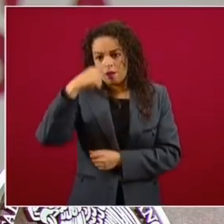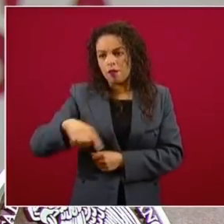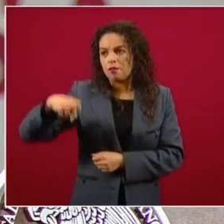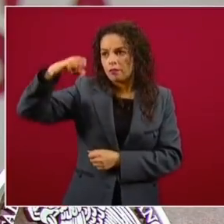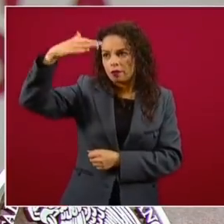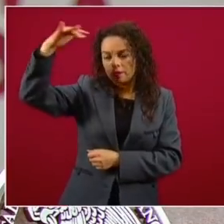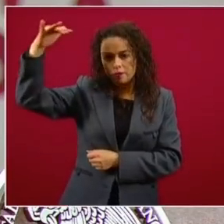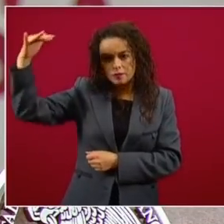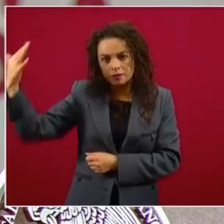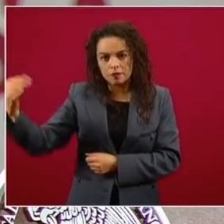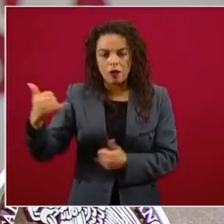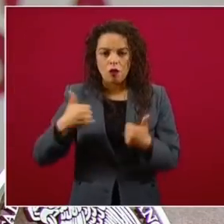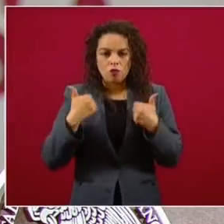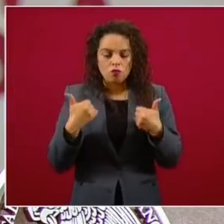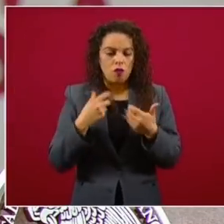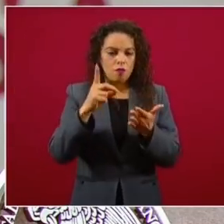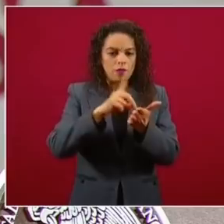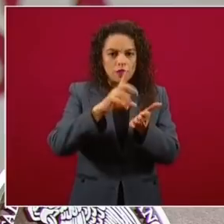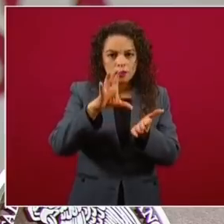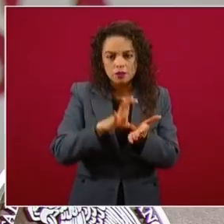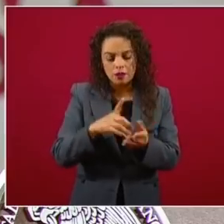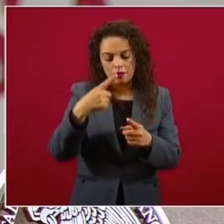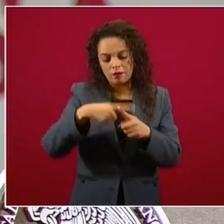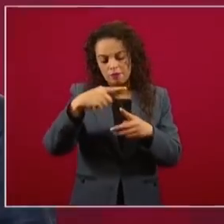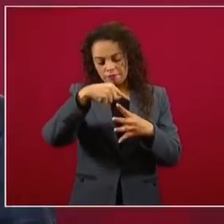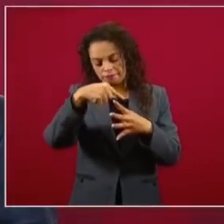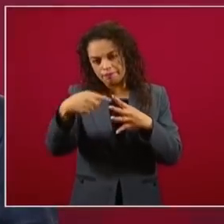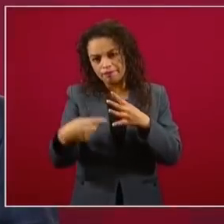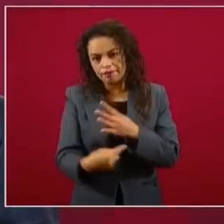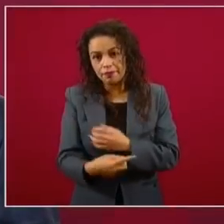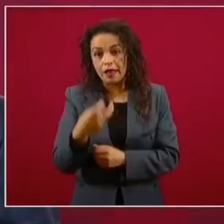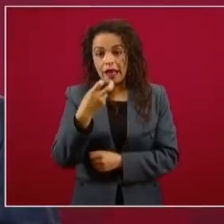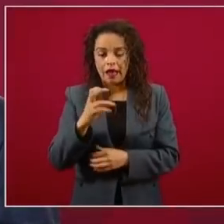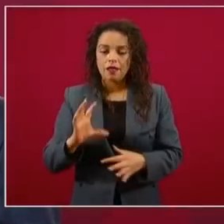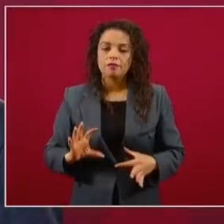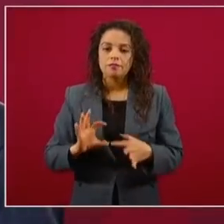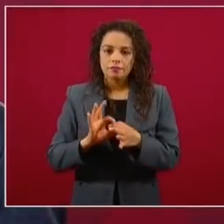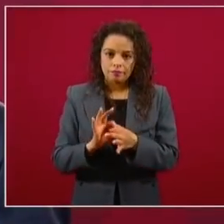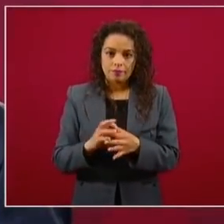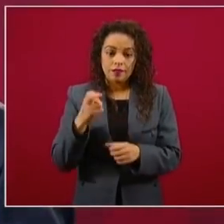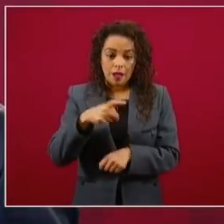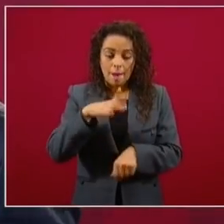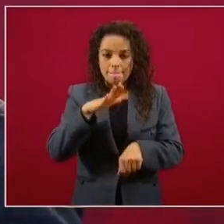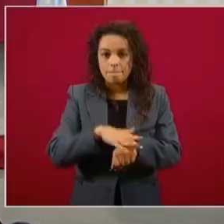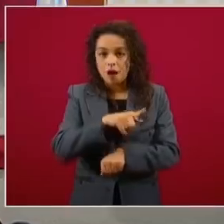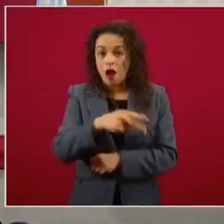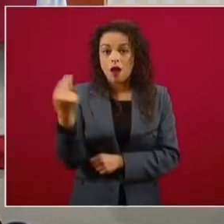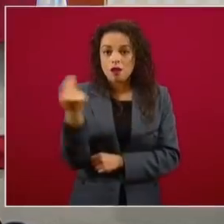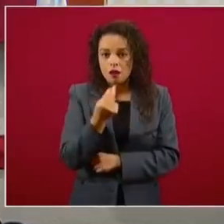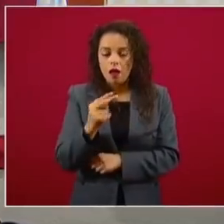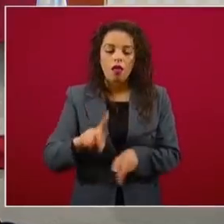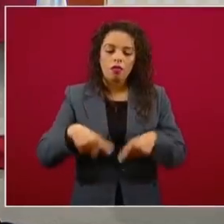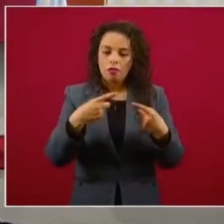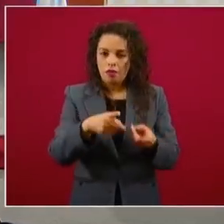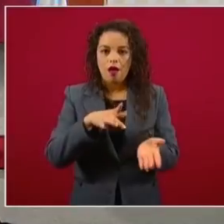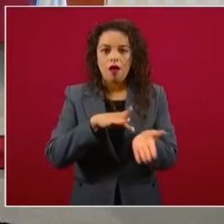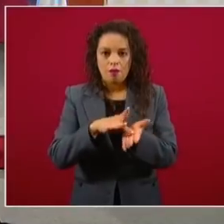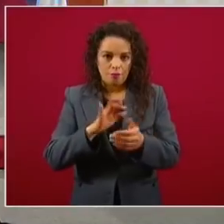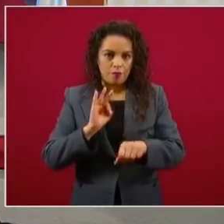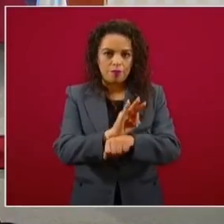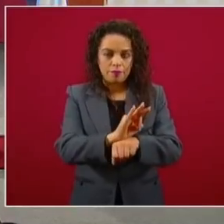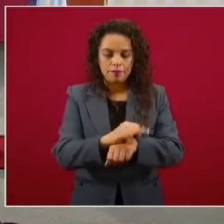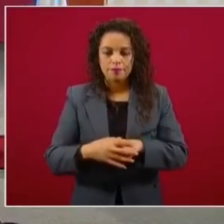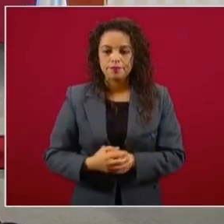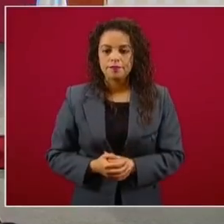discapacitados, jóvenes, etcétera, van a la base de la pirámide de ingresos y es a los sectores que más lo necesitan. Lo segundo es que tenemos